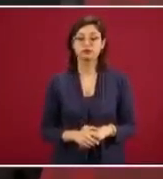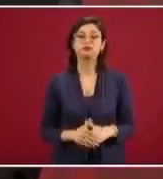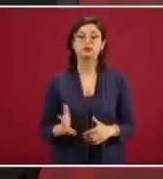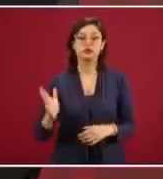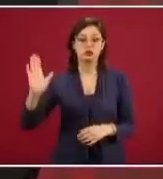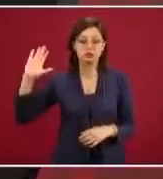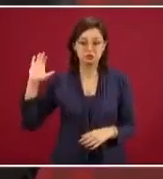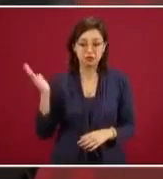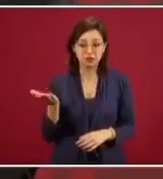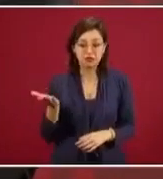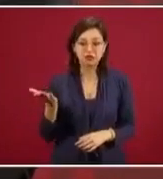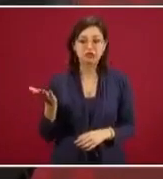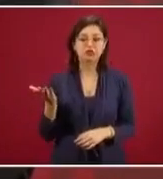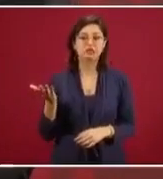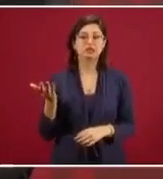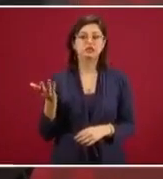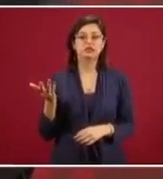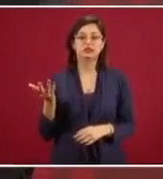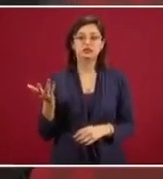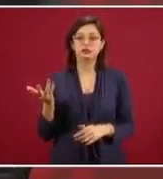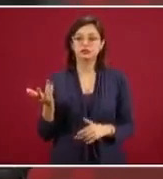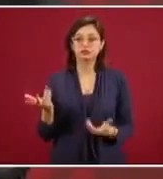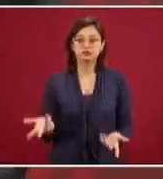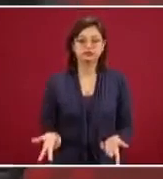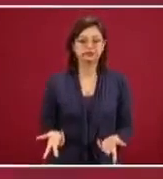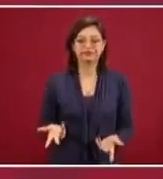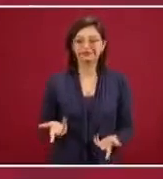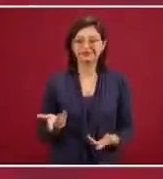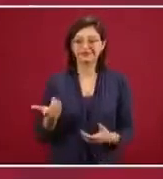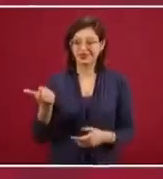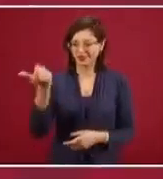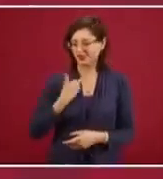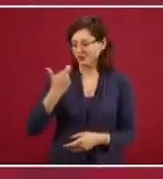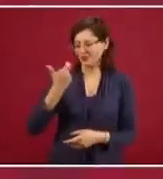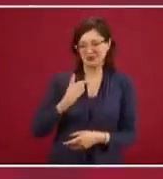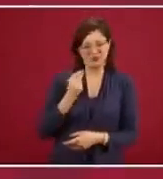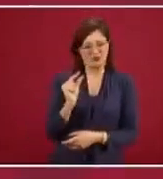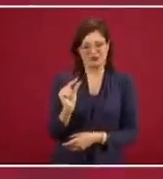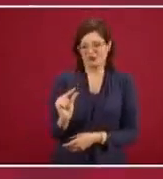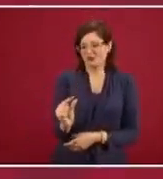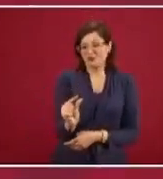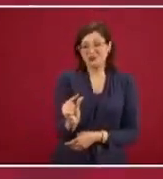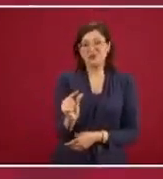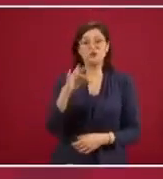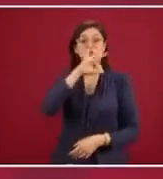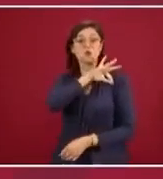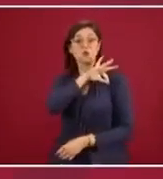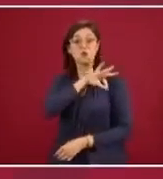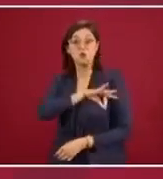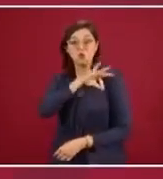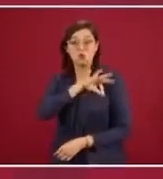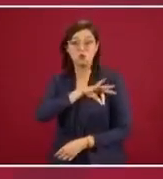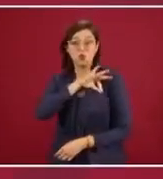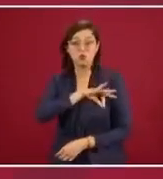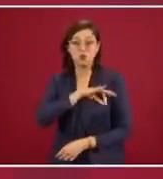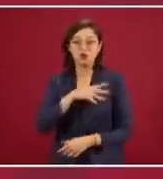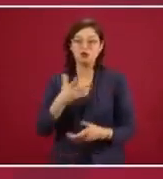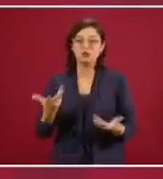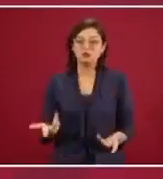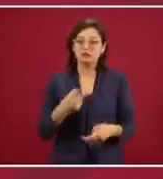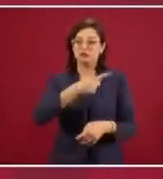meseros, que no es el sueldo, es lo que obtienen de propinas. Ellos